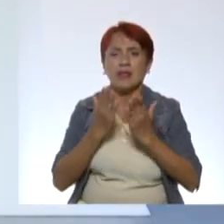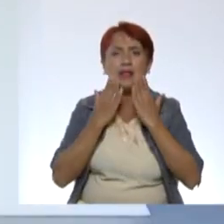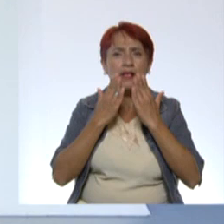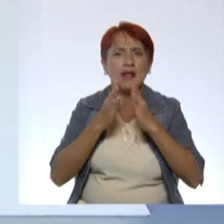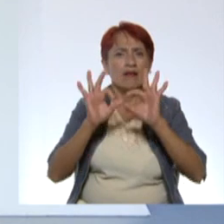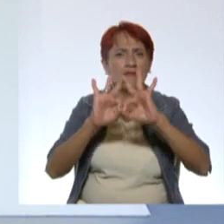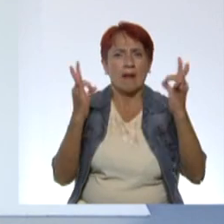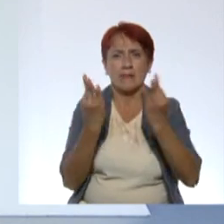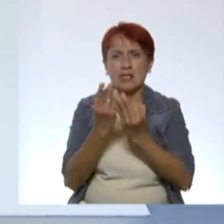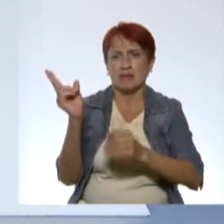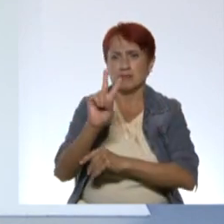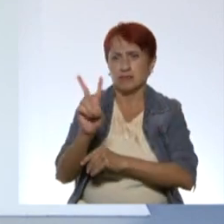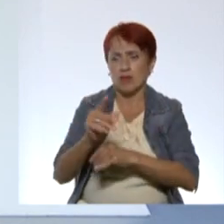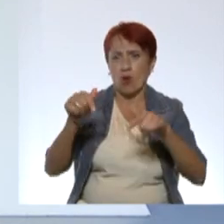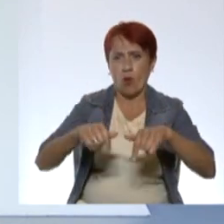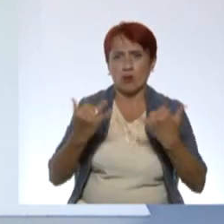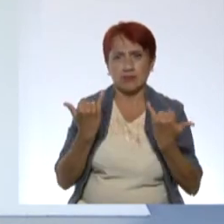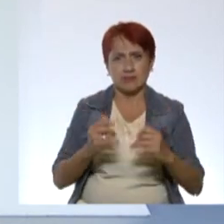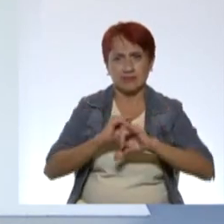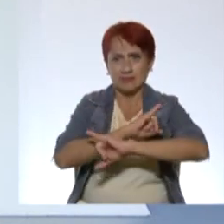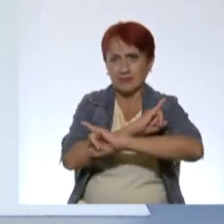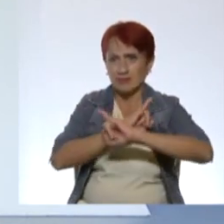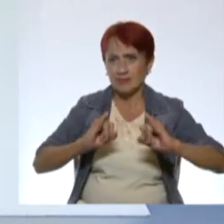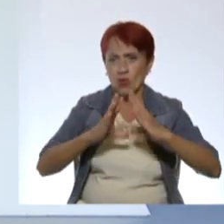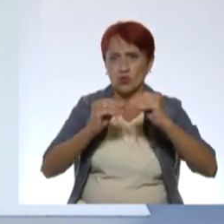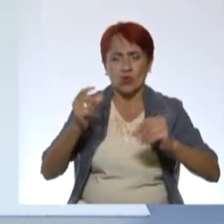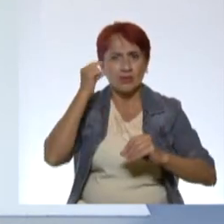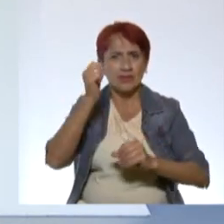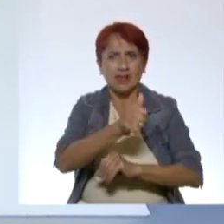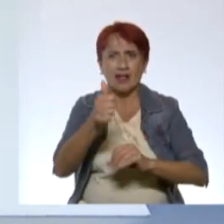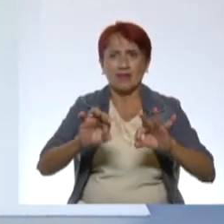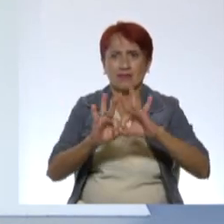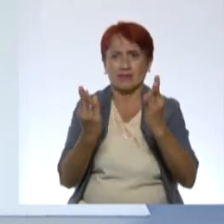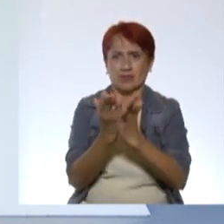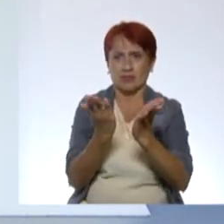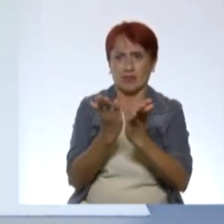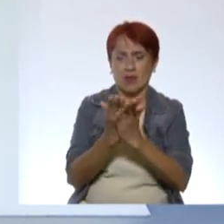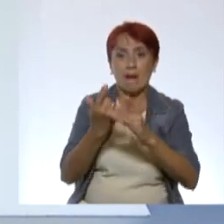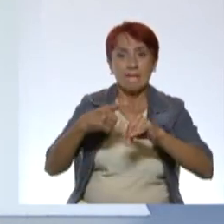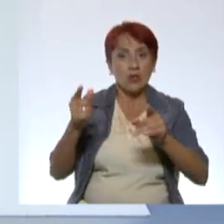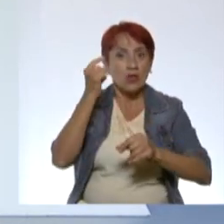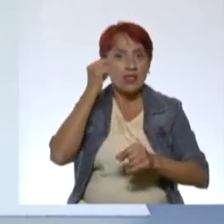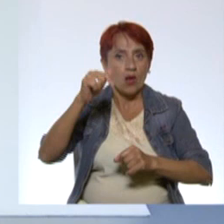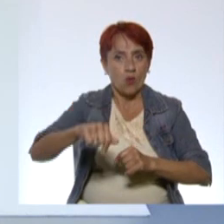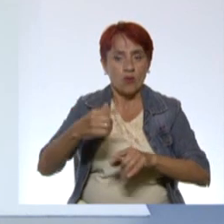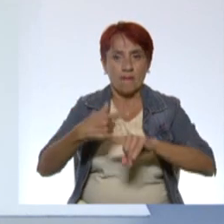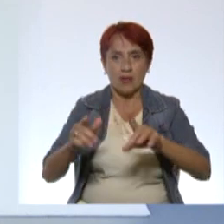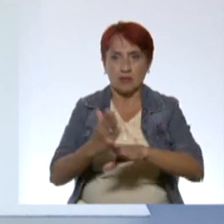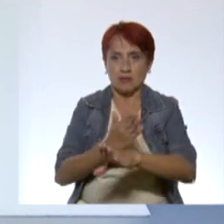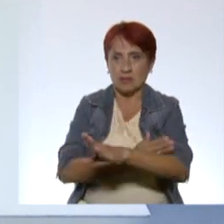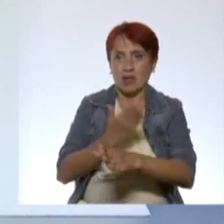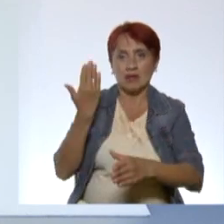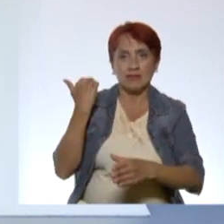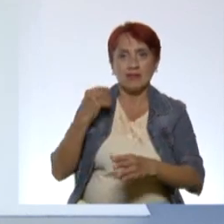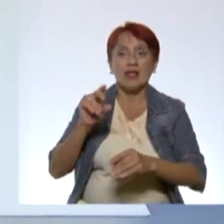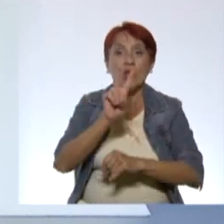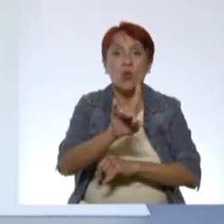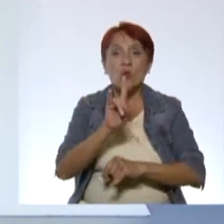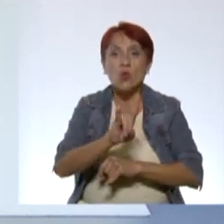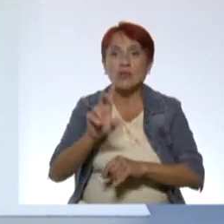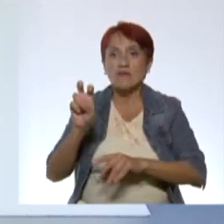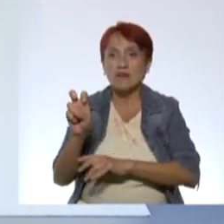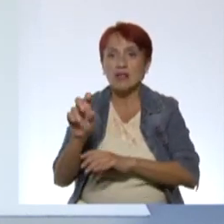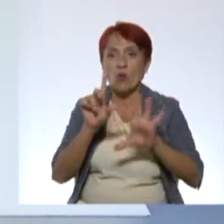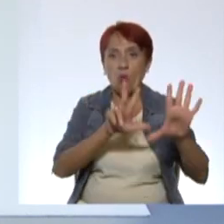Gran familia venezolana, y de esta manera hemos llegado al final de Cada Familia Una Escuela, pero por el día de hoy. Ya lo saben, la cita es de lunes